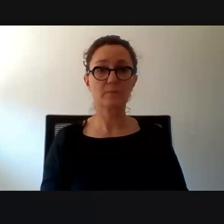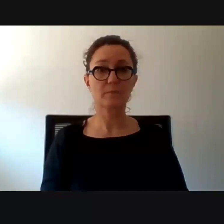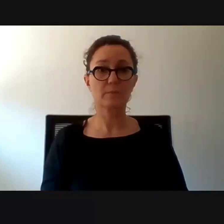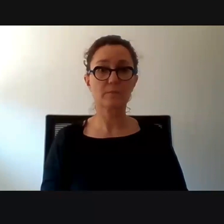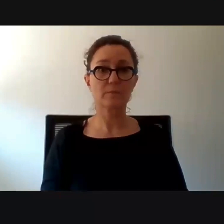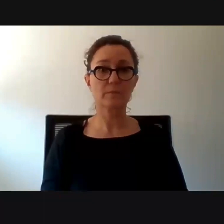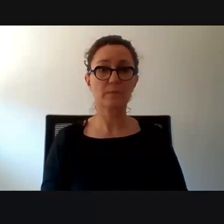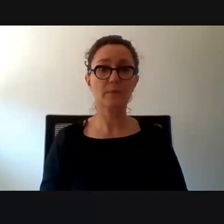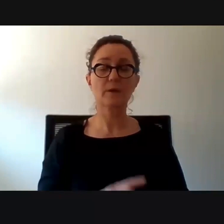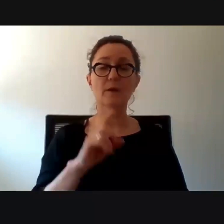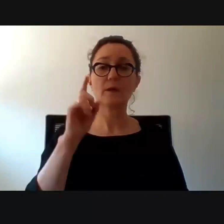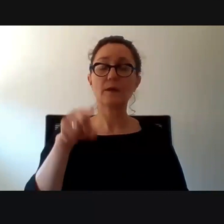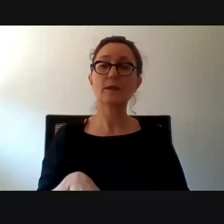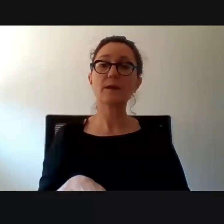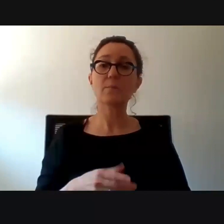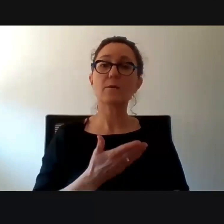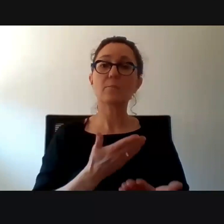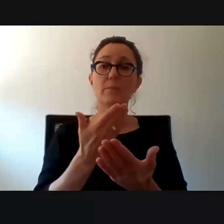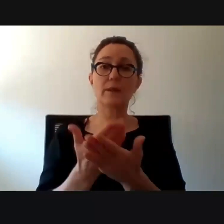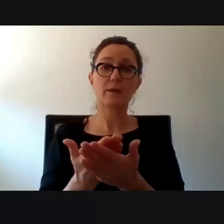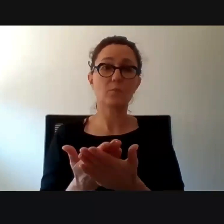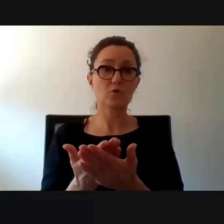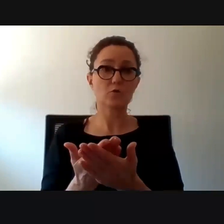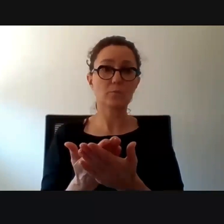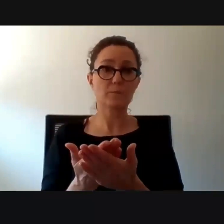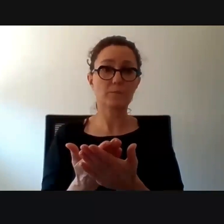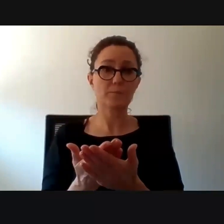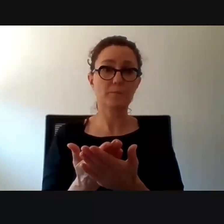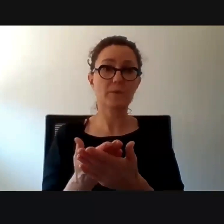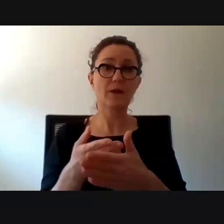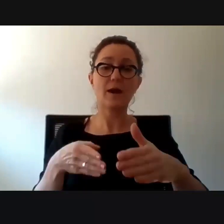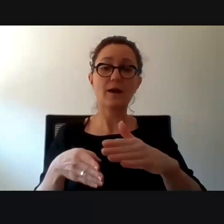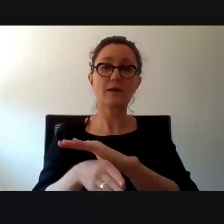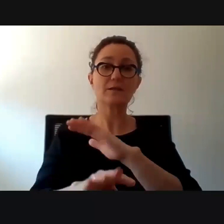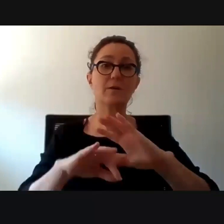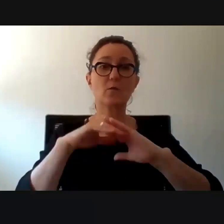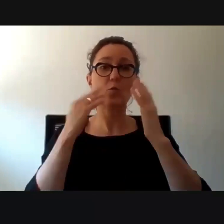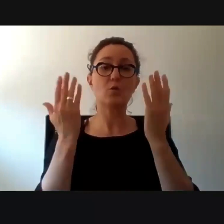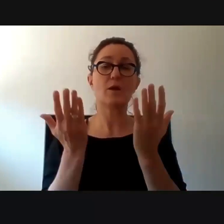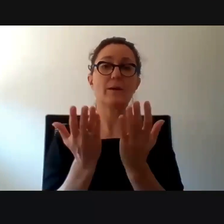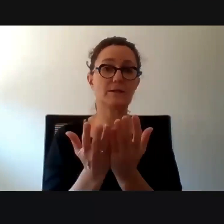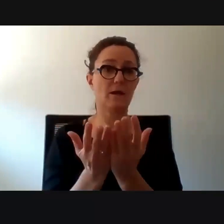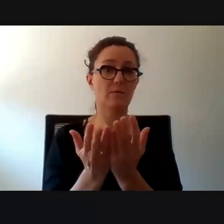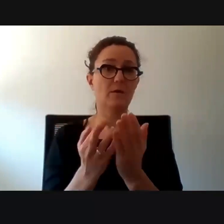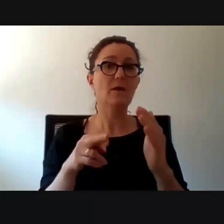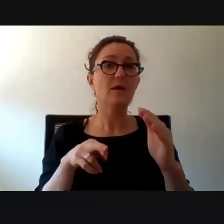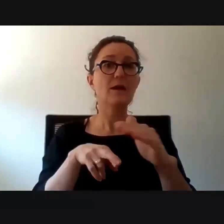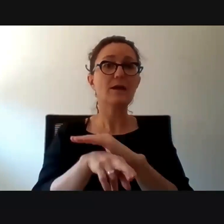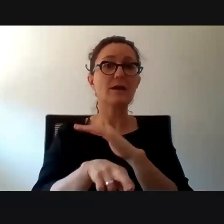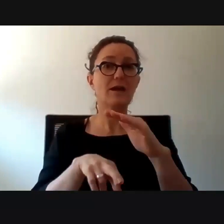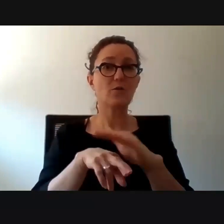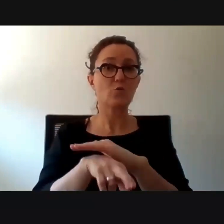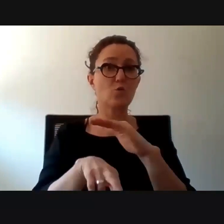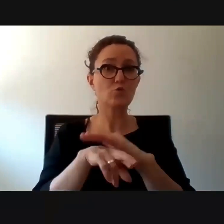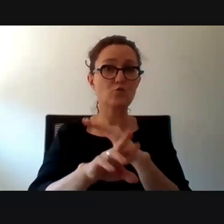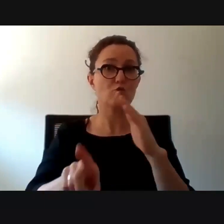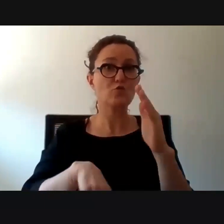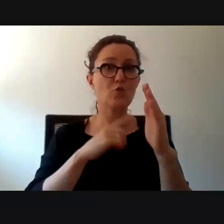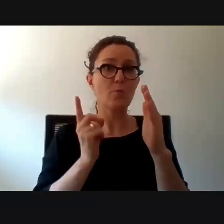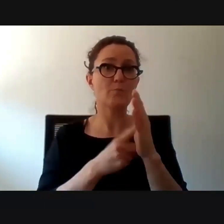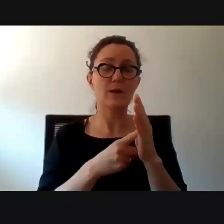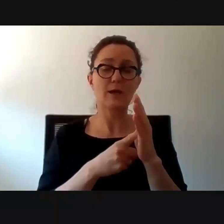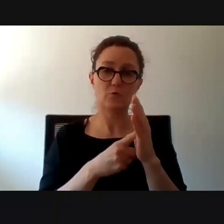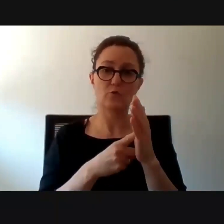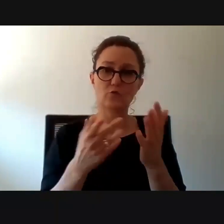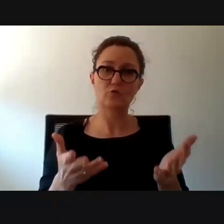definitivamente que se asegure la accesibilidad universal de todos los recursos disponibles para violencia